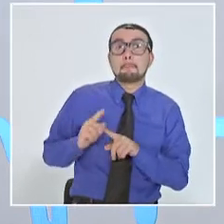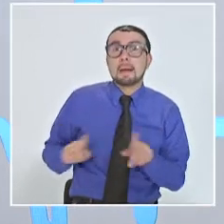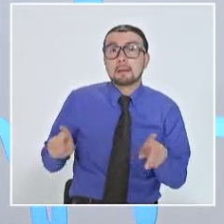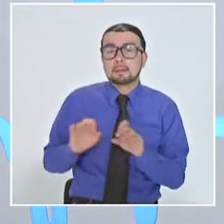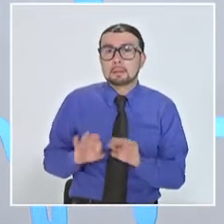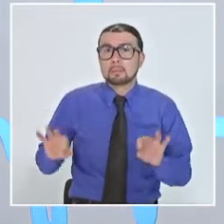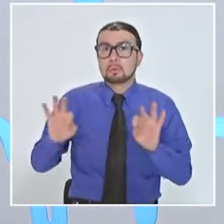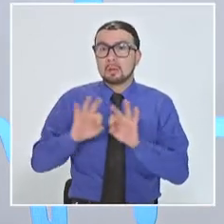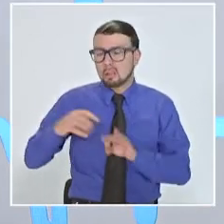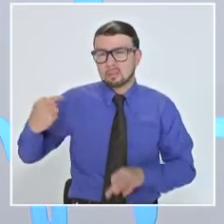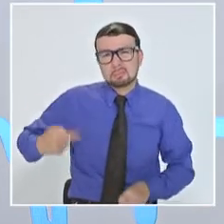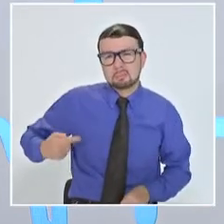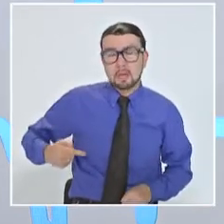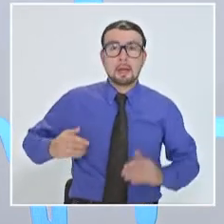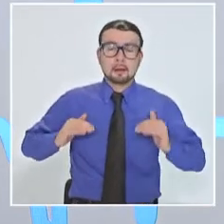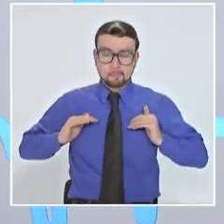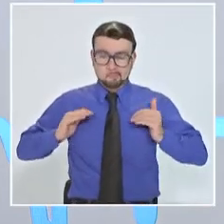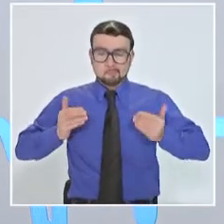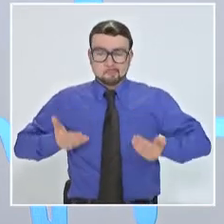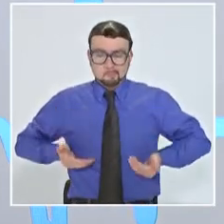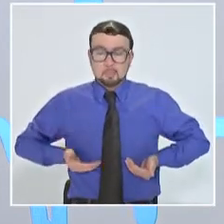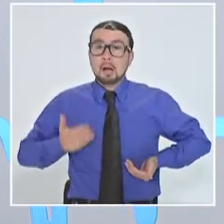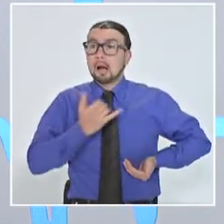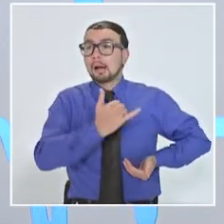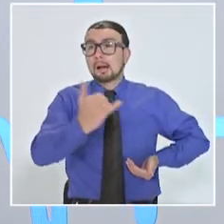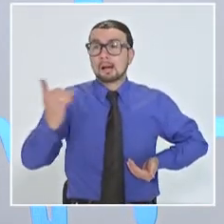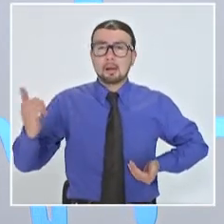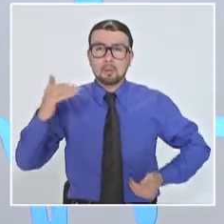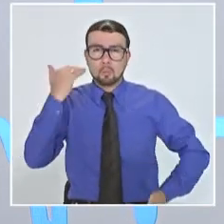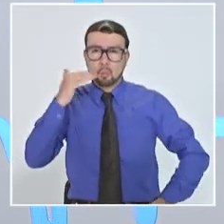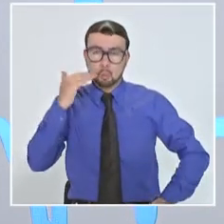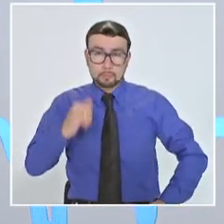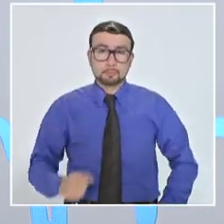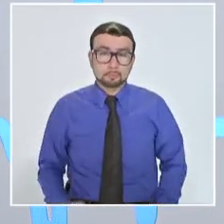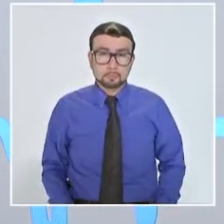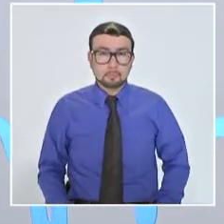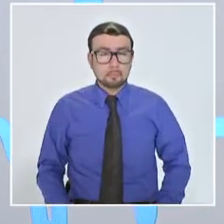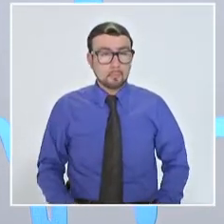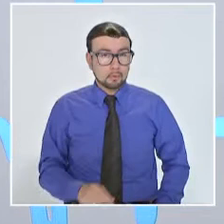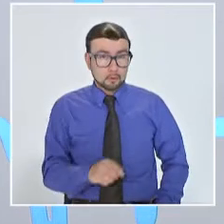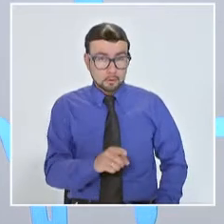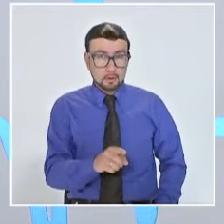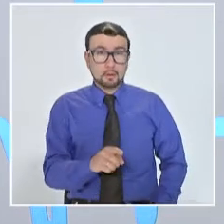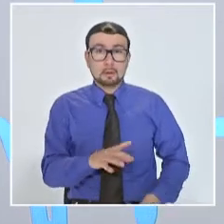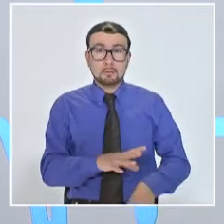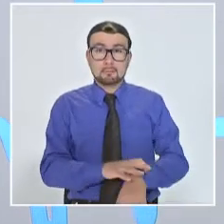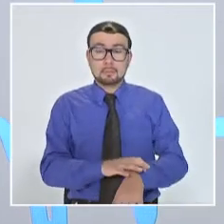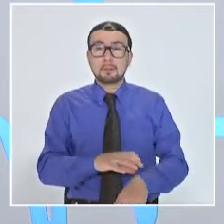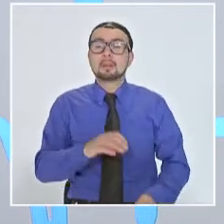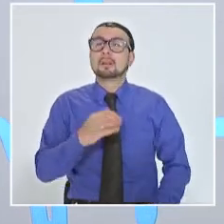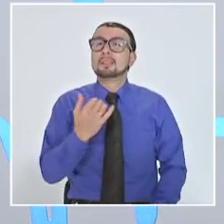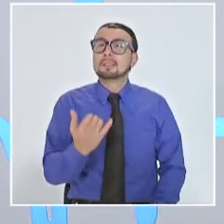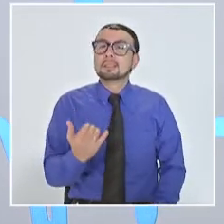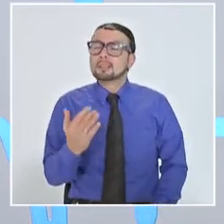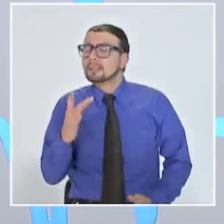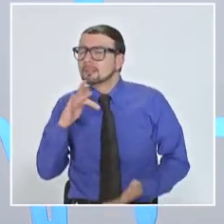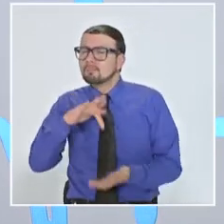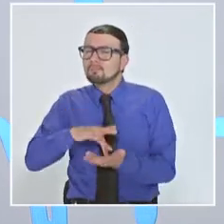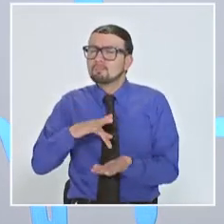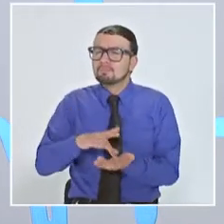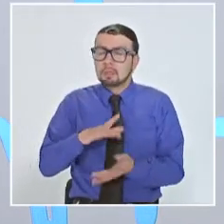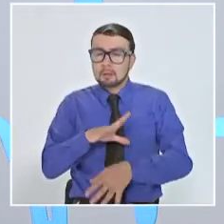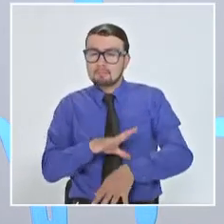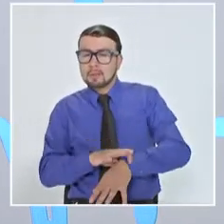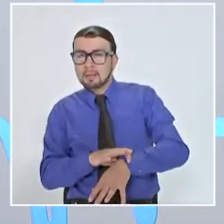como son los senos de nuestras mujeres. La mastología es una área de la medicina que se